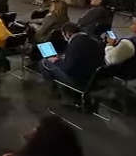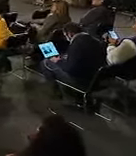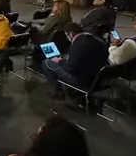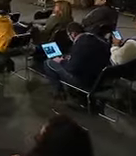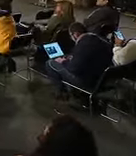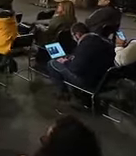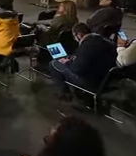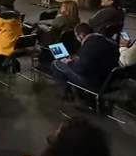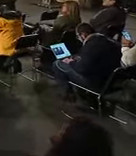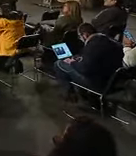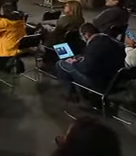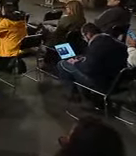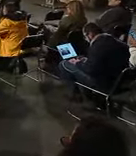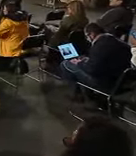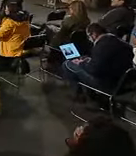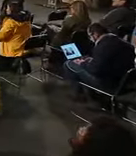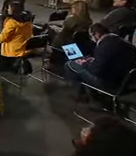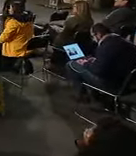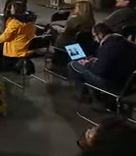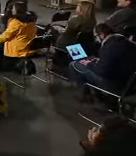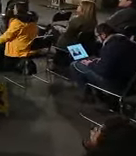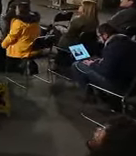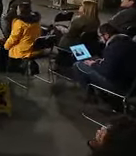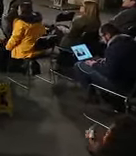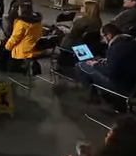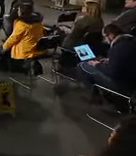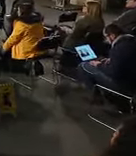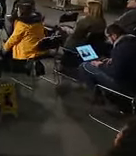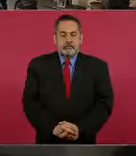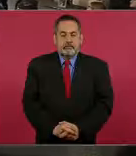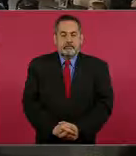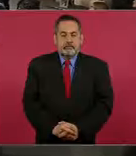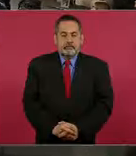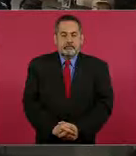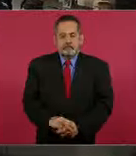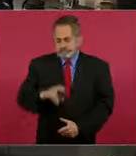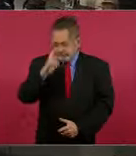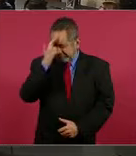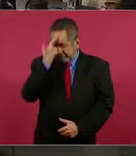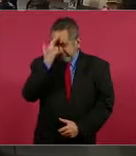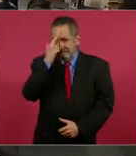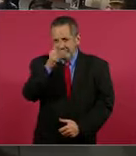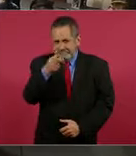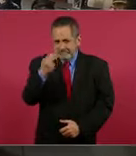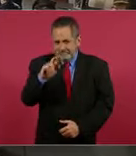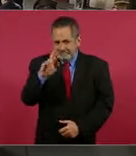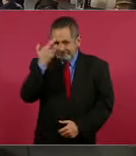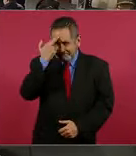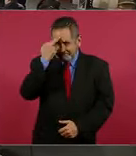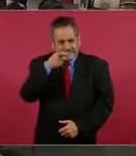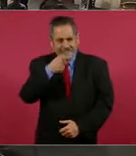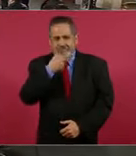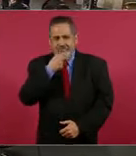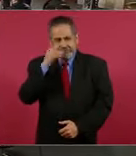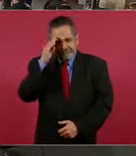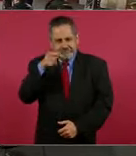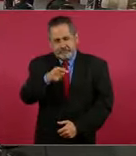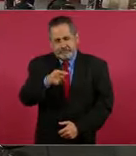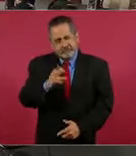Ahí está. Ahí la tienen, sí. Y ya me acordé también del nombre del señor,